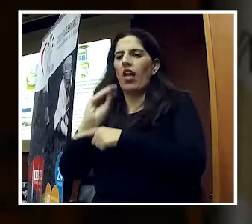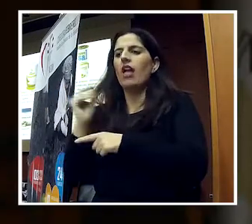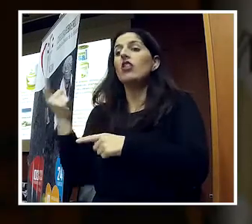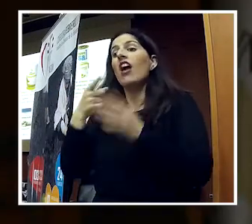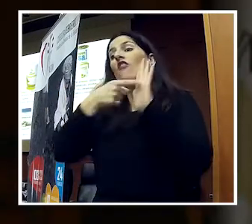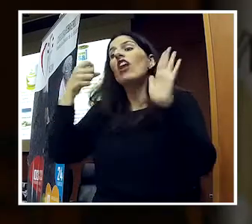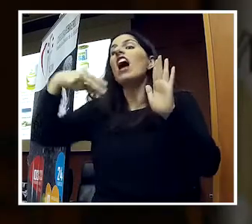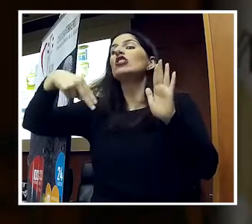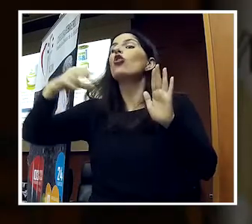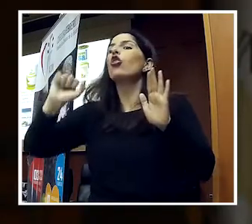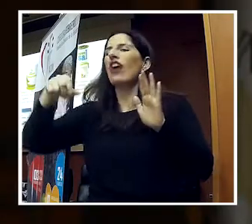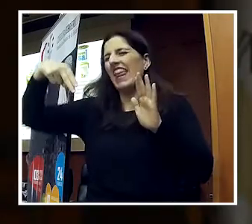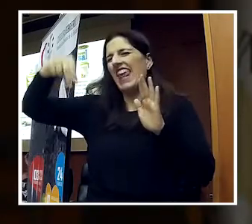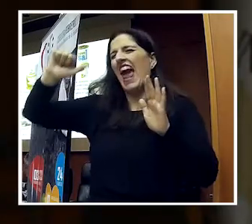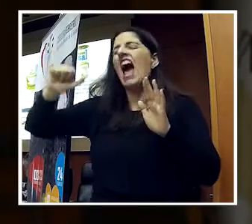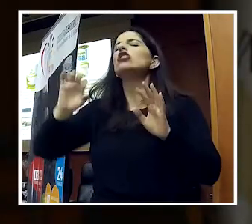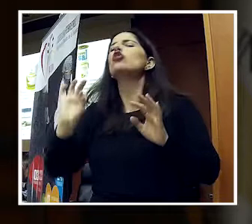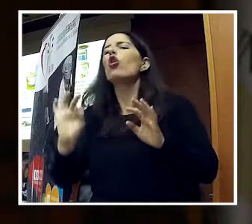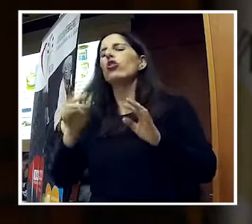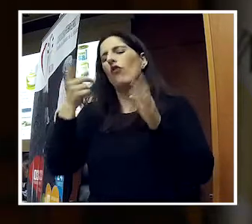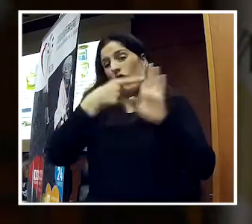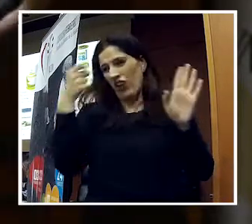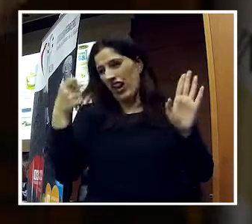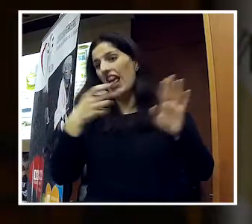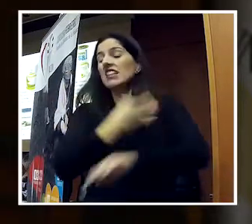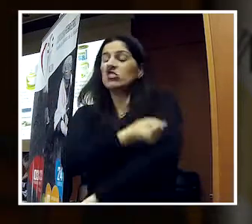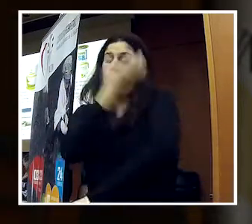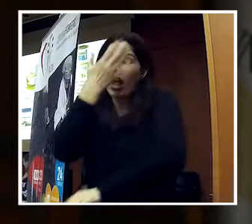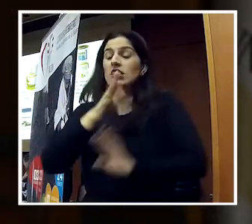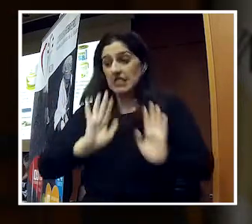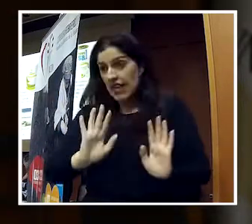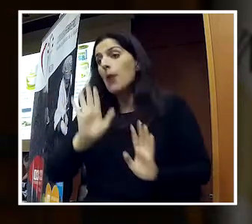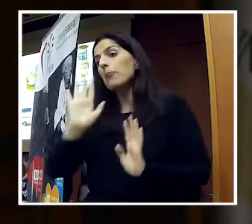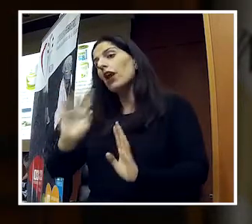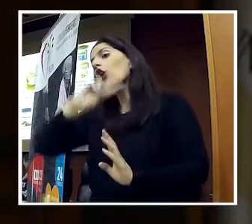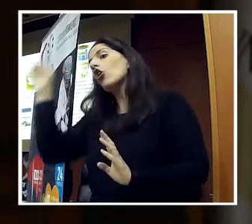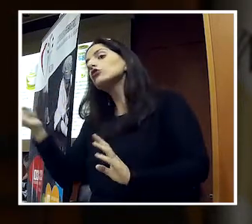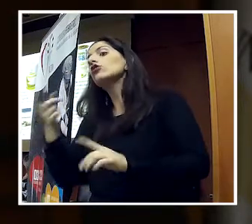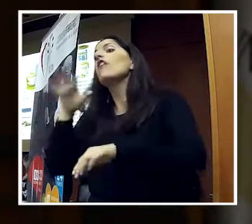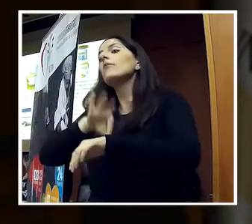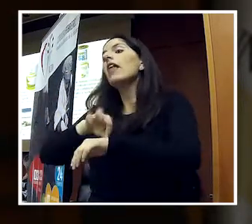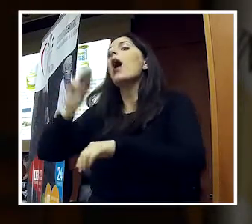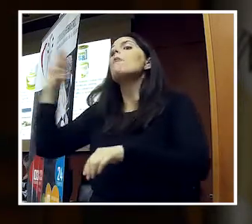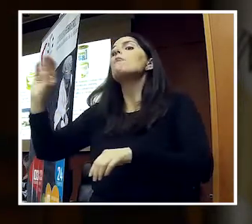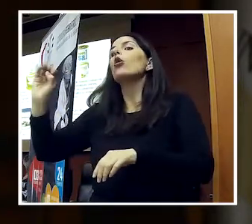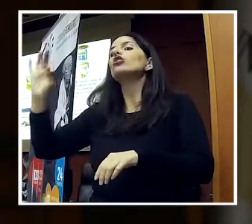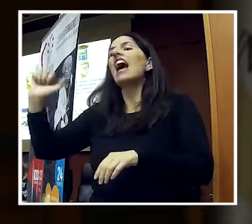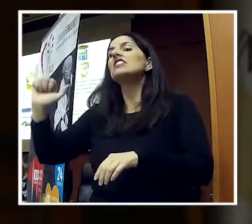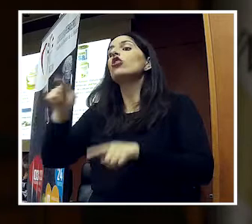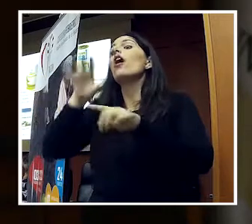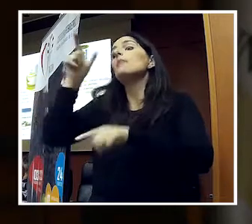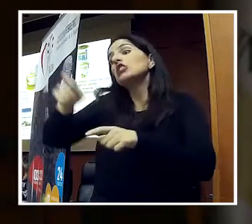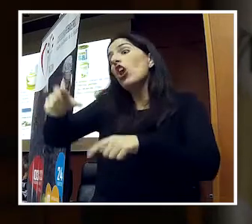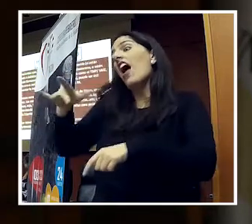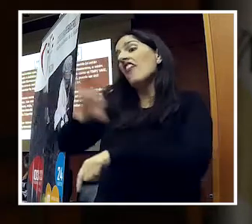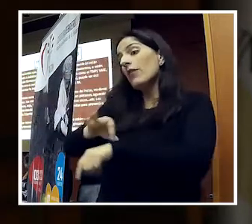ingesta de potasio a través de alimentos, pero no de forma externa, puesto que pacientes nefrópatas, pacientes que formen fármacos que ahorren